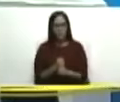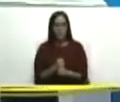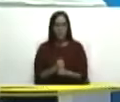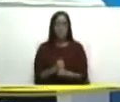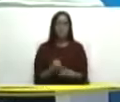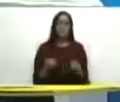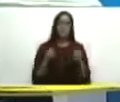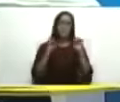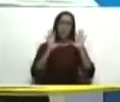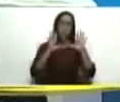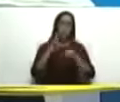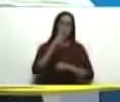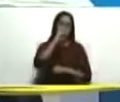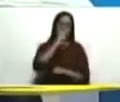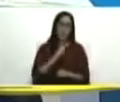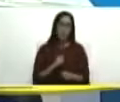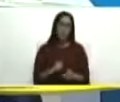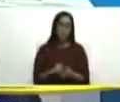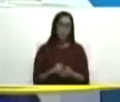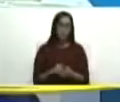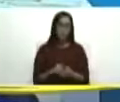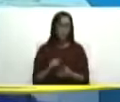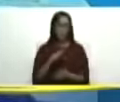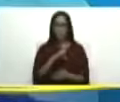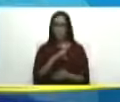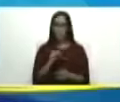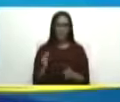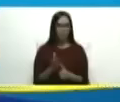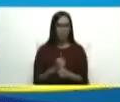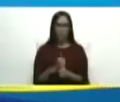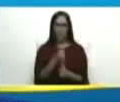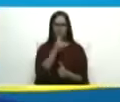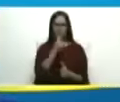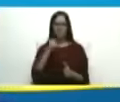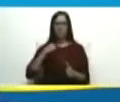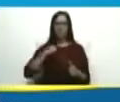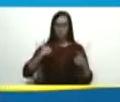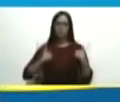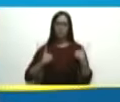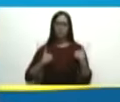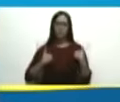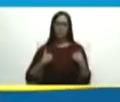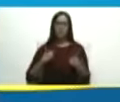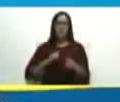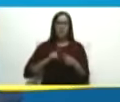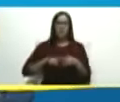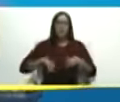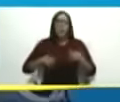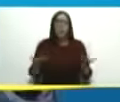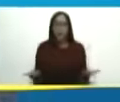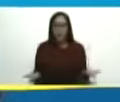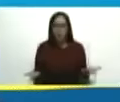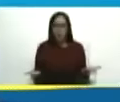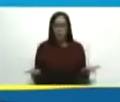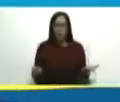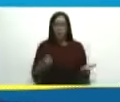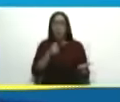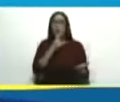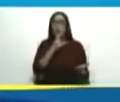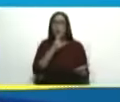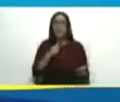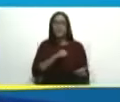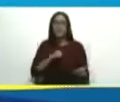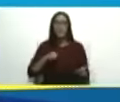años no han descubierto quién soy yo, no sé cuándo lo irán a descubrir, o quiénes somos nosotros, porque esto no es un